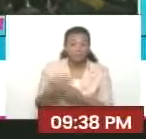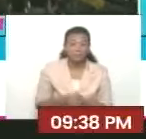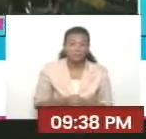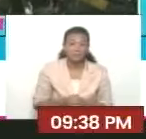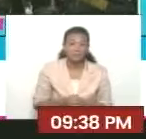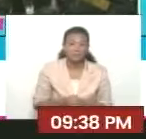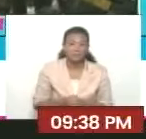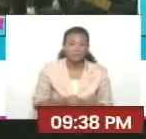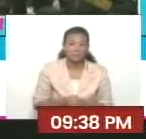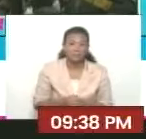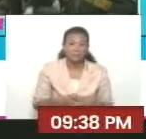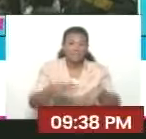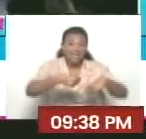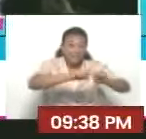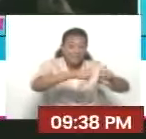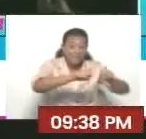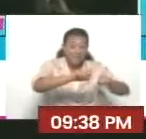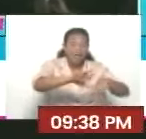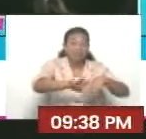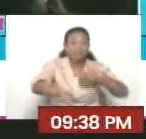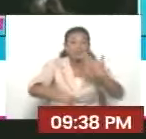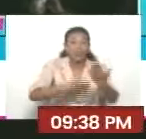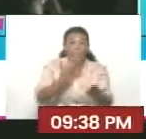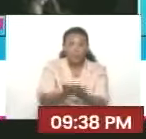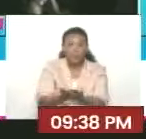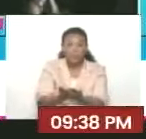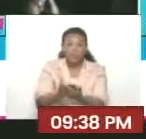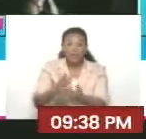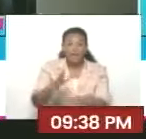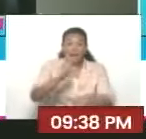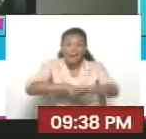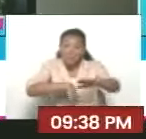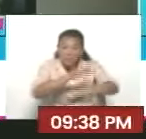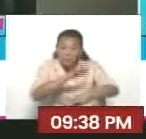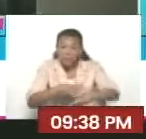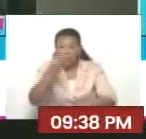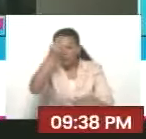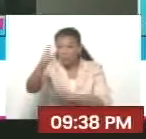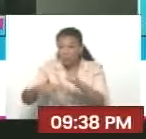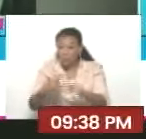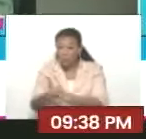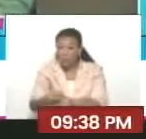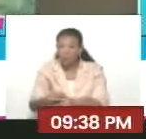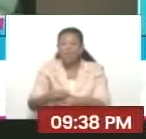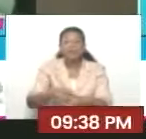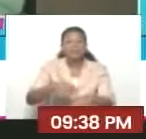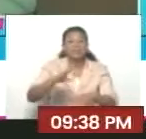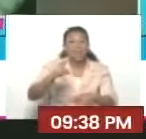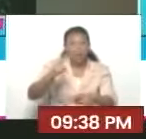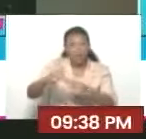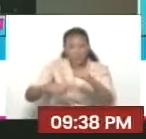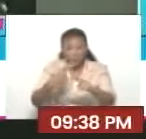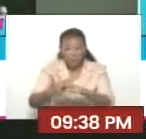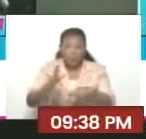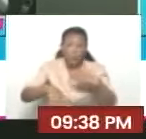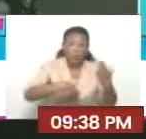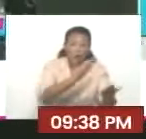De San Fernando de Apure a Barcelona, Puerto La Cruz. De Barcelona, Puerto La